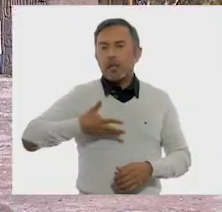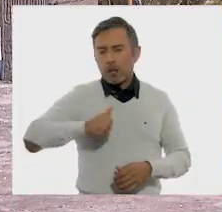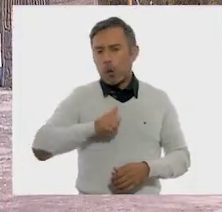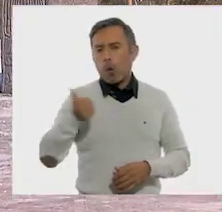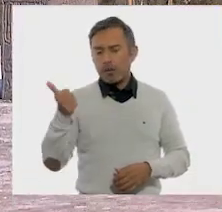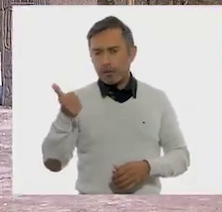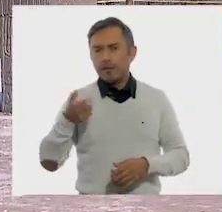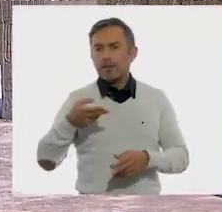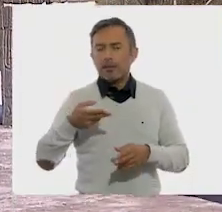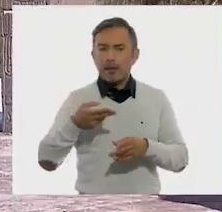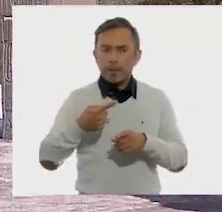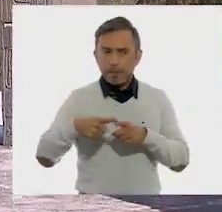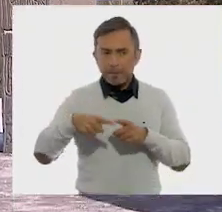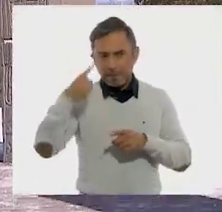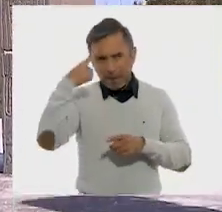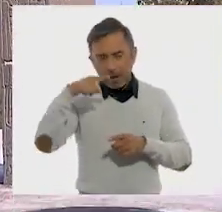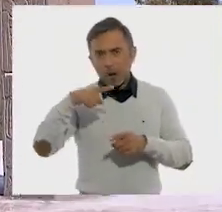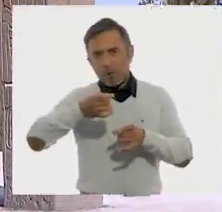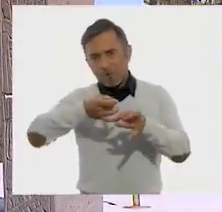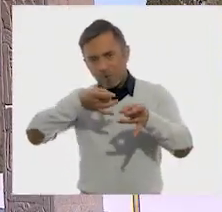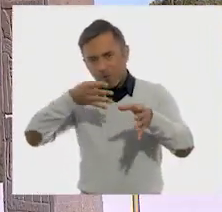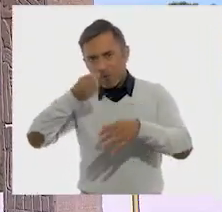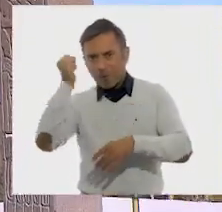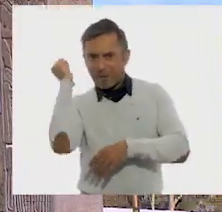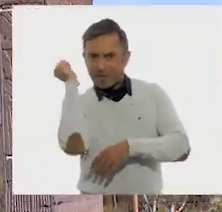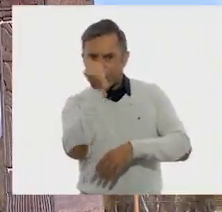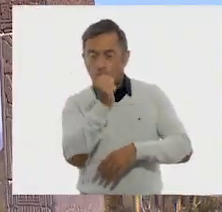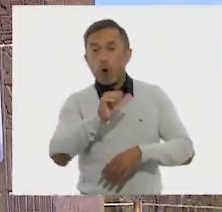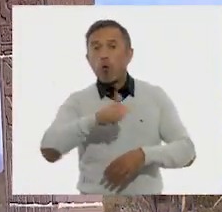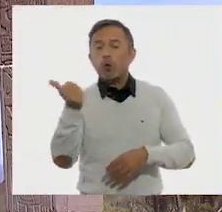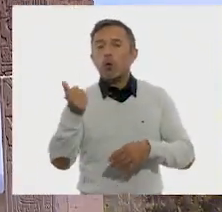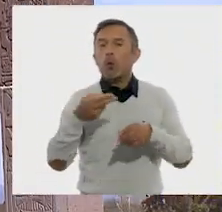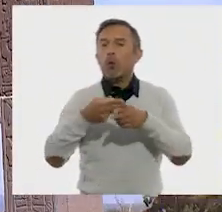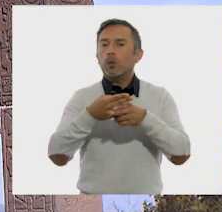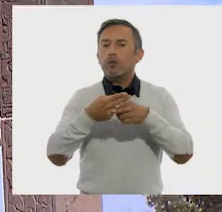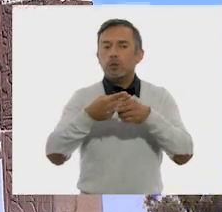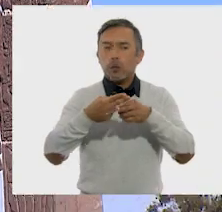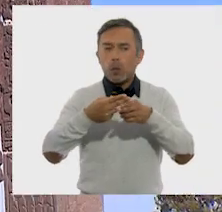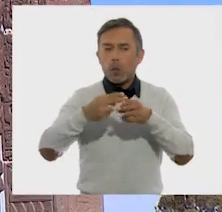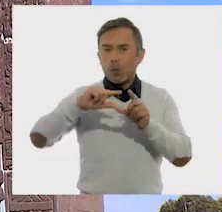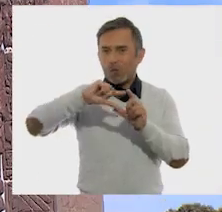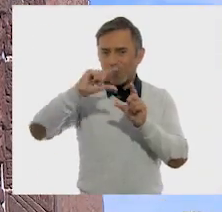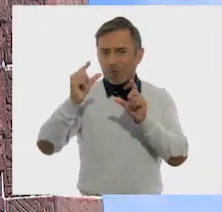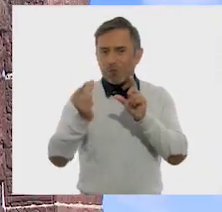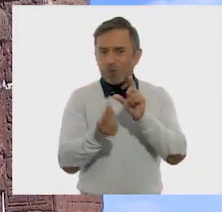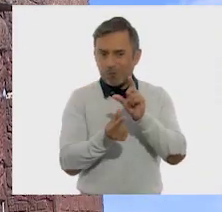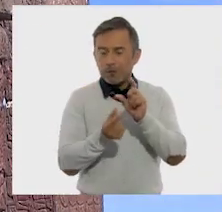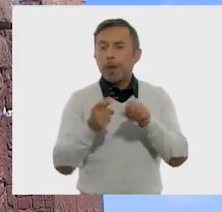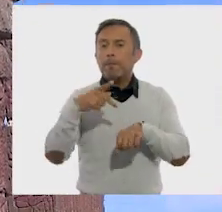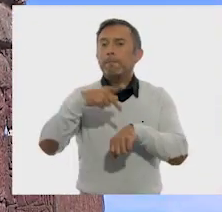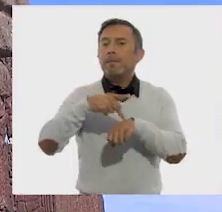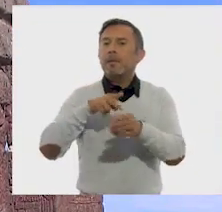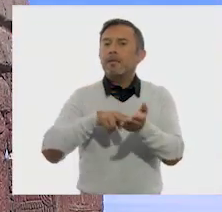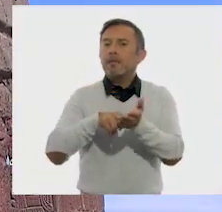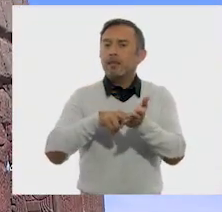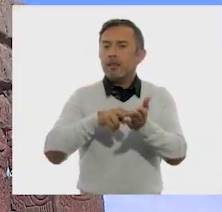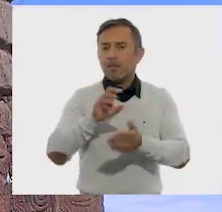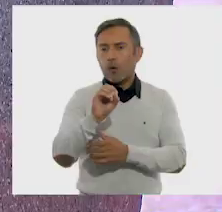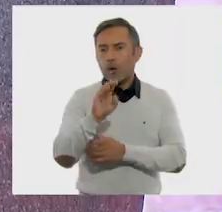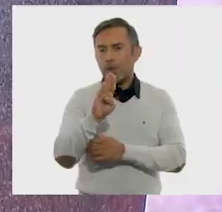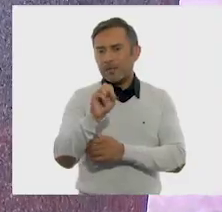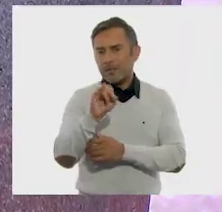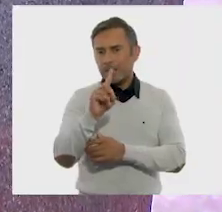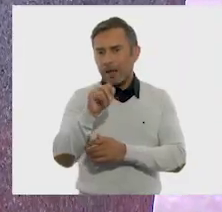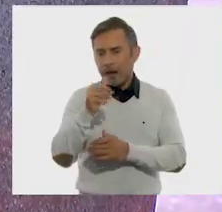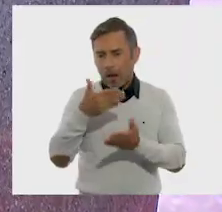puntas de proyectil, y un cuchillo curvo. Cuchillo curvo, pues es un cuchillo de obsidiana que arqueológicamente sí se han descubierto,